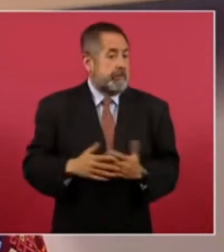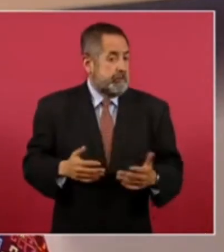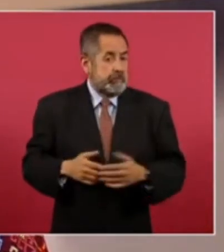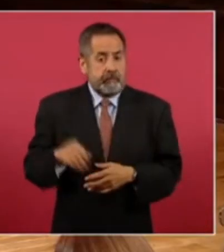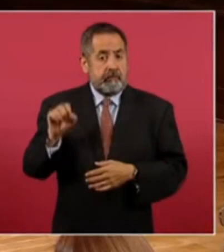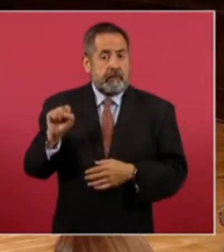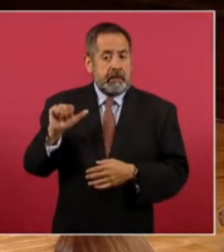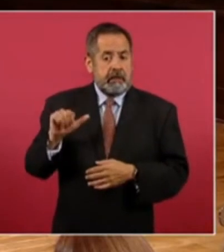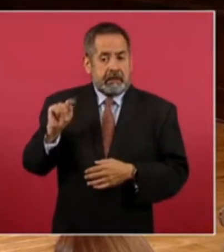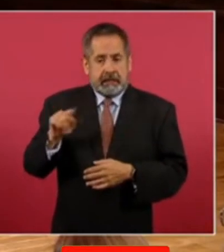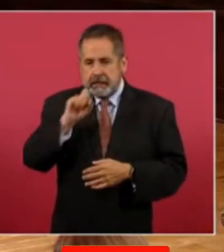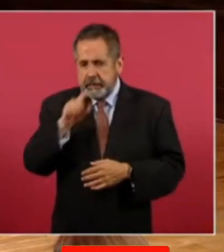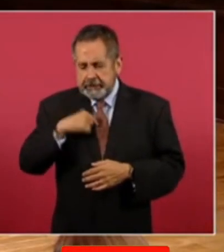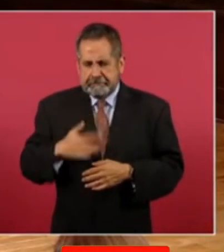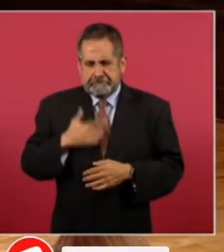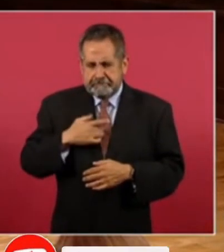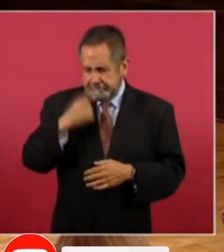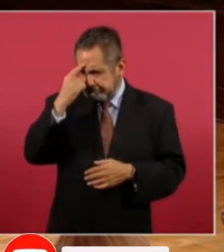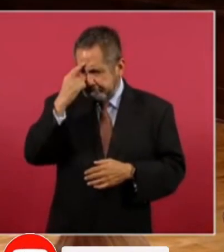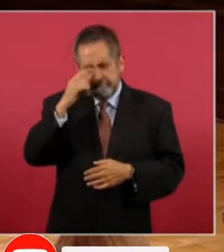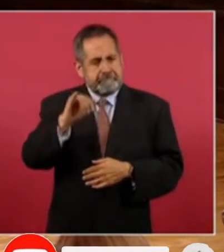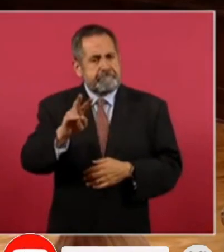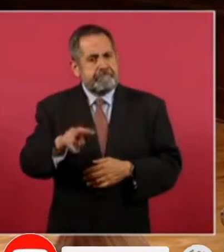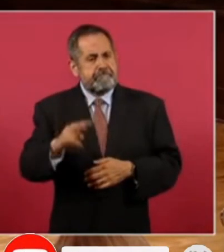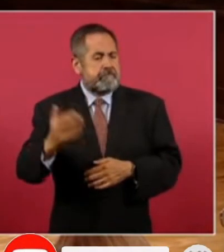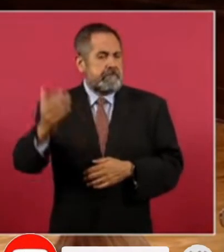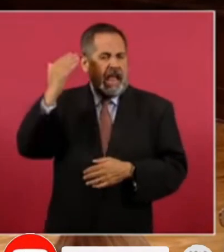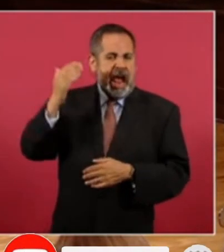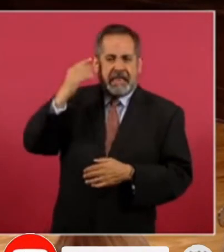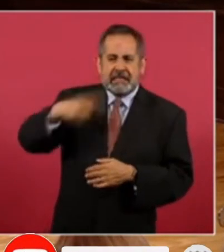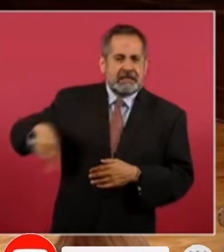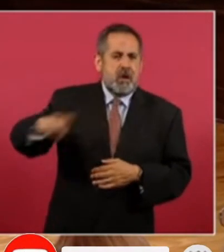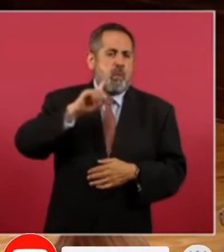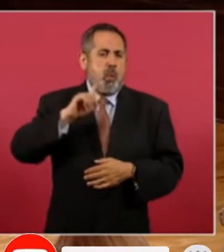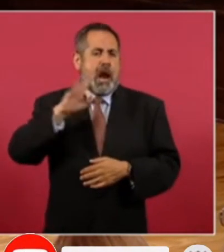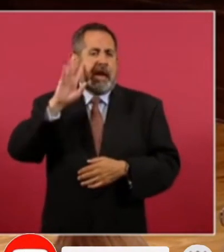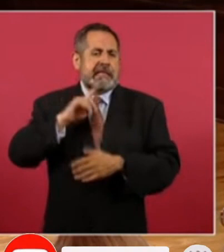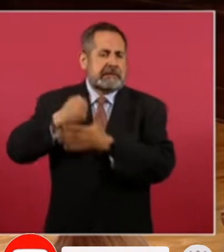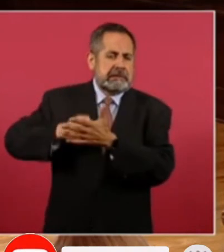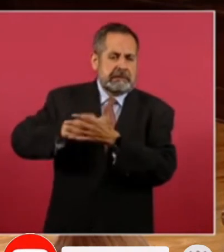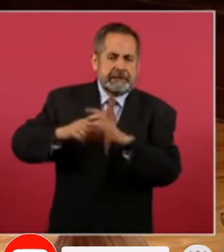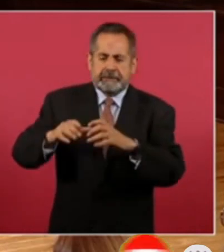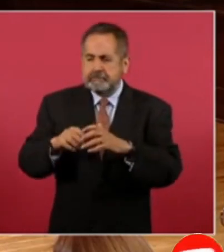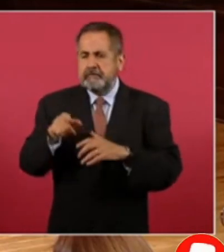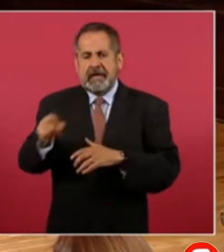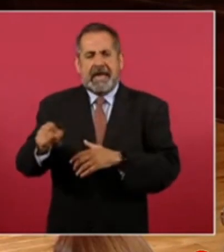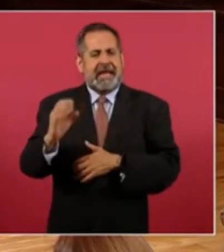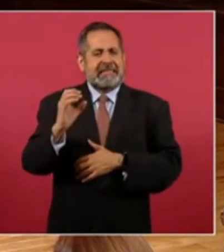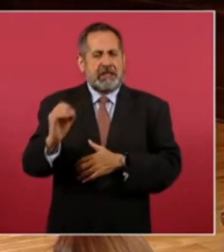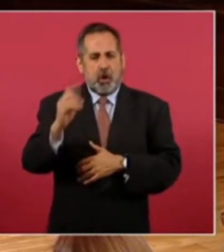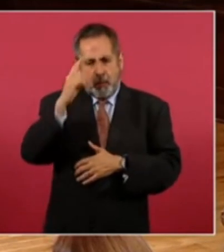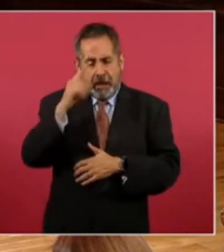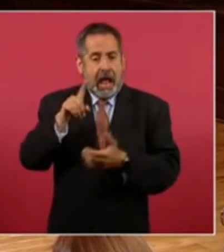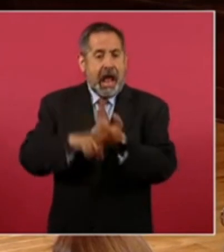identificamos e hicimos eco de una antigua demanda de los colectivos feministas y propusimos la tasa cero en productos de